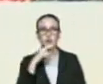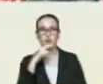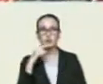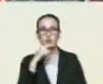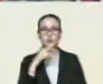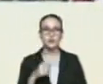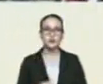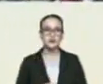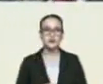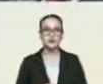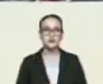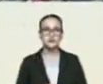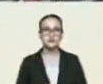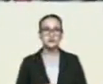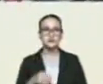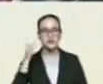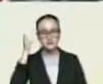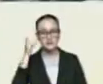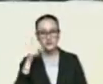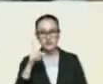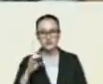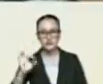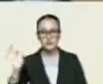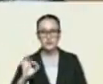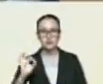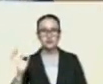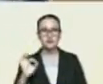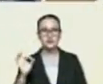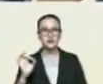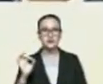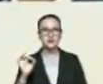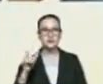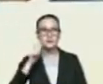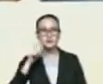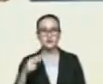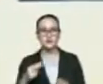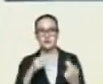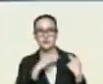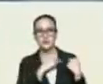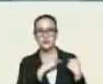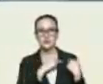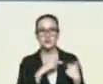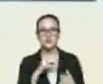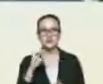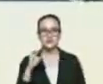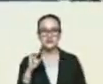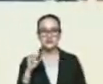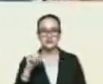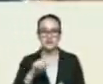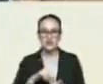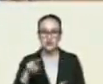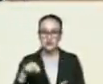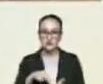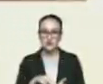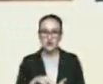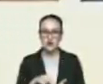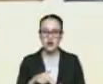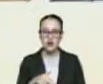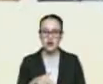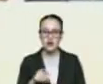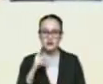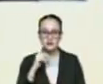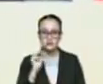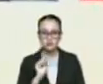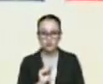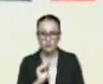octubre. La capacitación del 100% del personal correspondiente al Centro Nacional de Soporte y los Centros de Atención